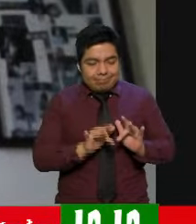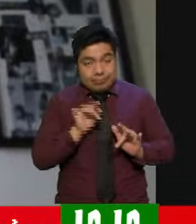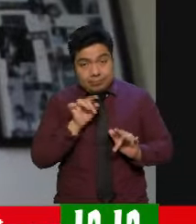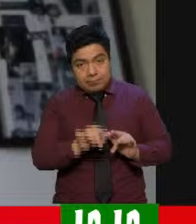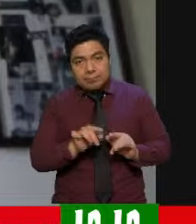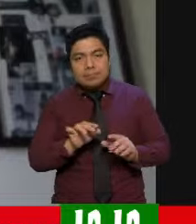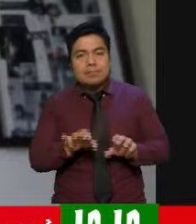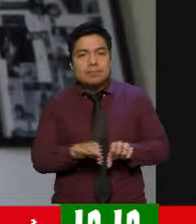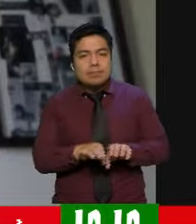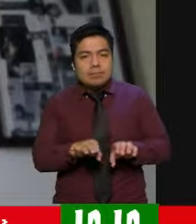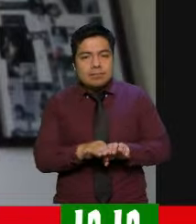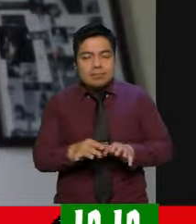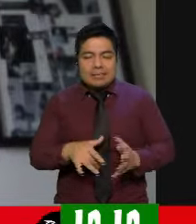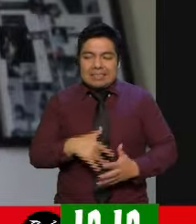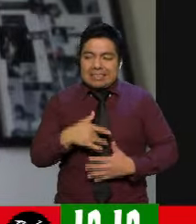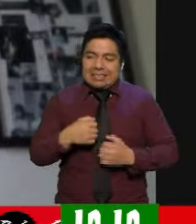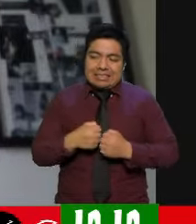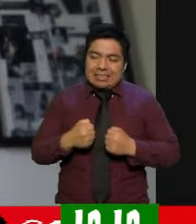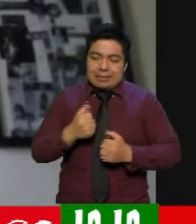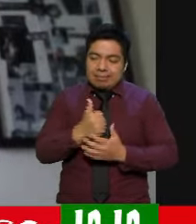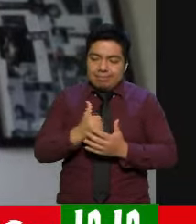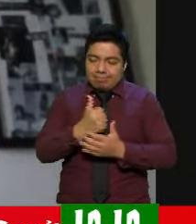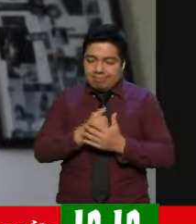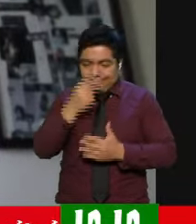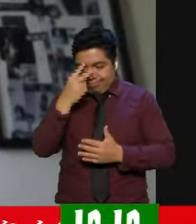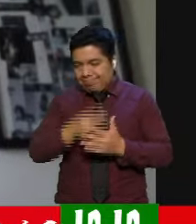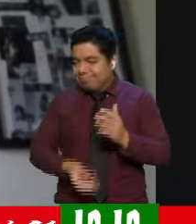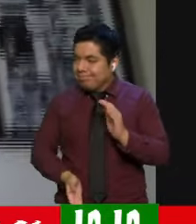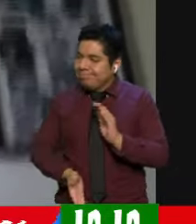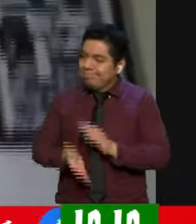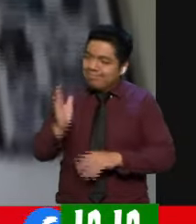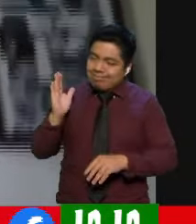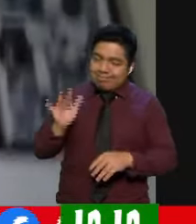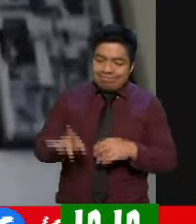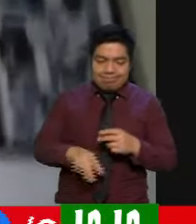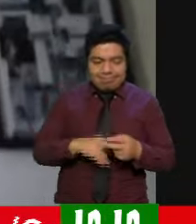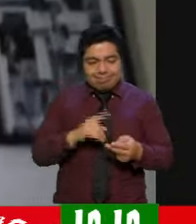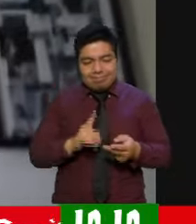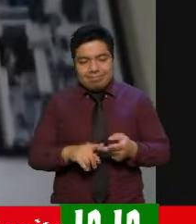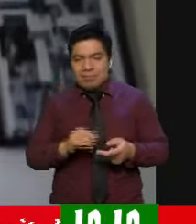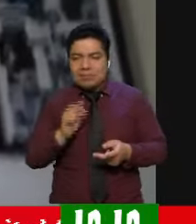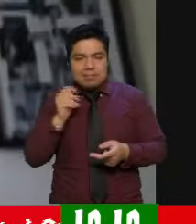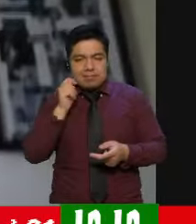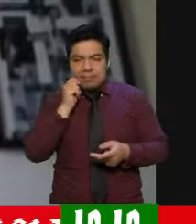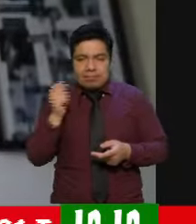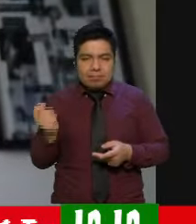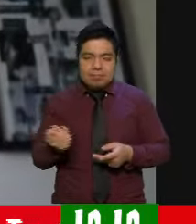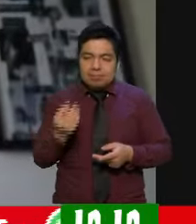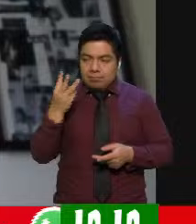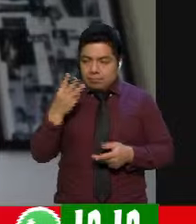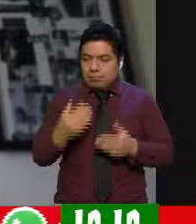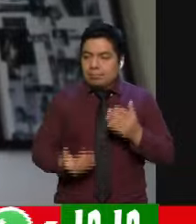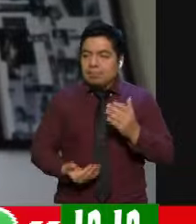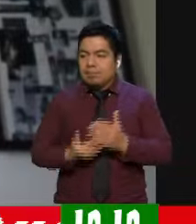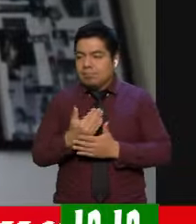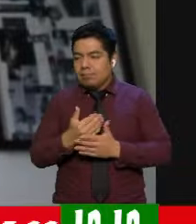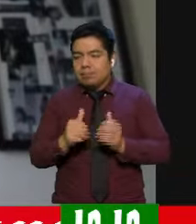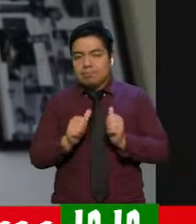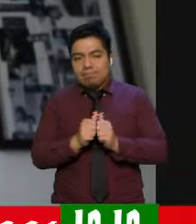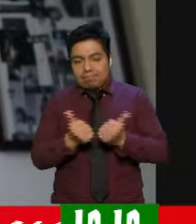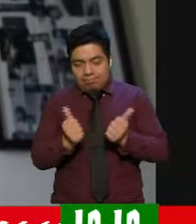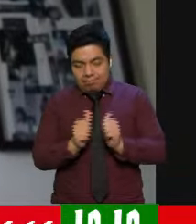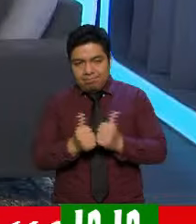qué había salido ya abrumado de la Capirucha y que no le pesaba pararse a las 3 de la mañana para ser